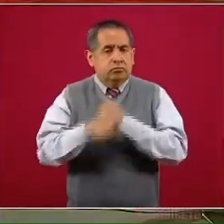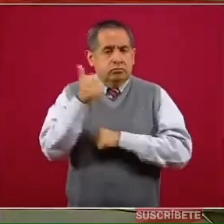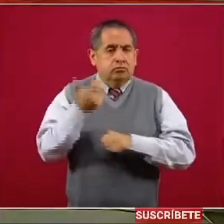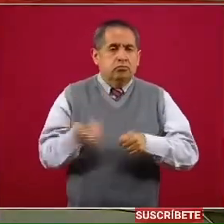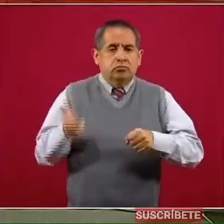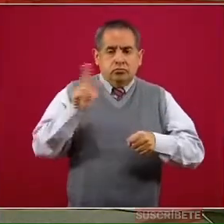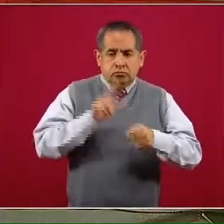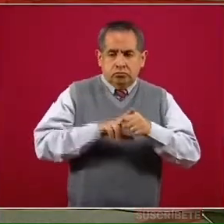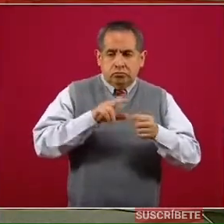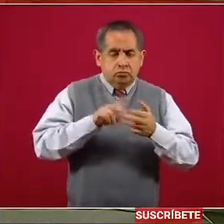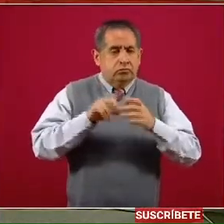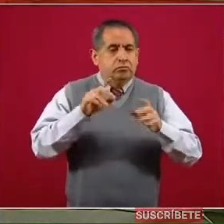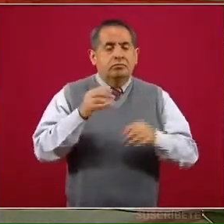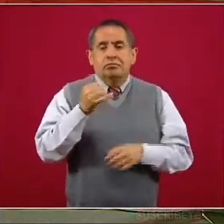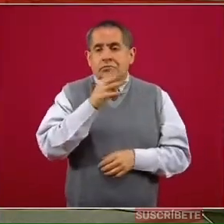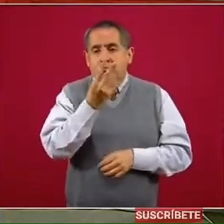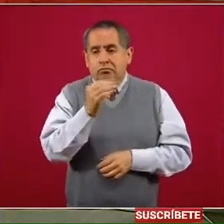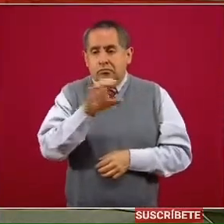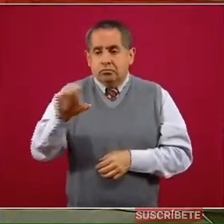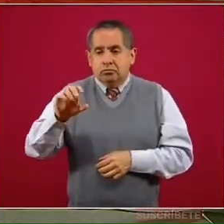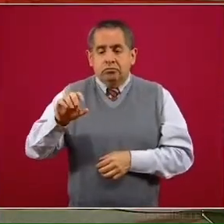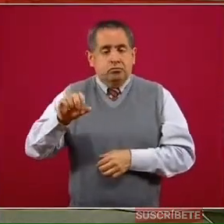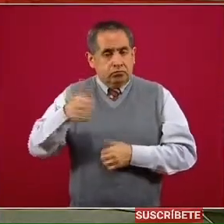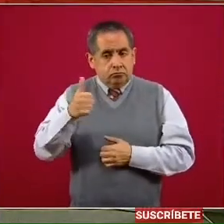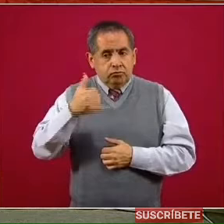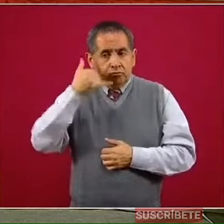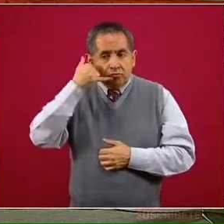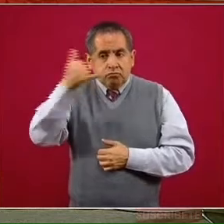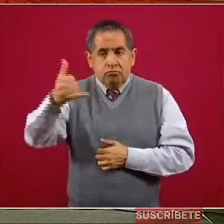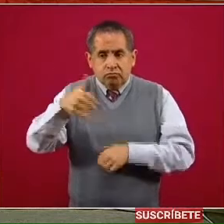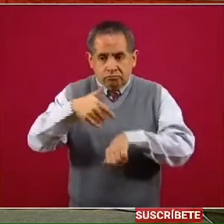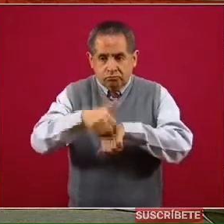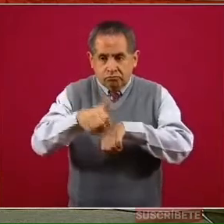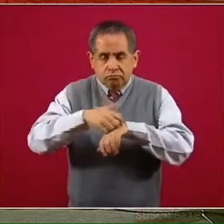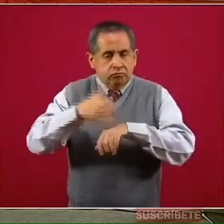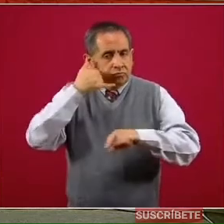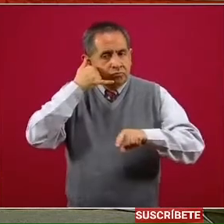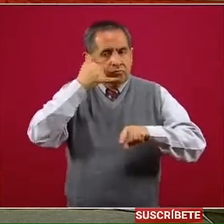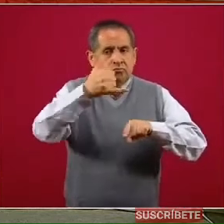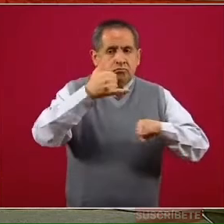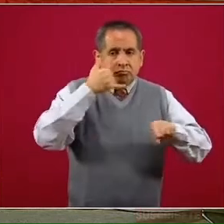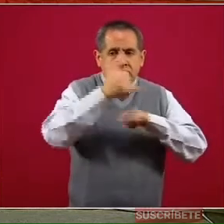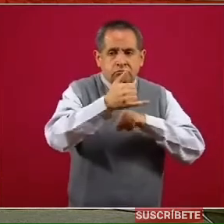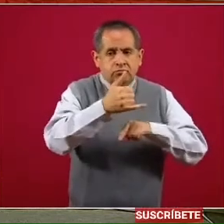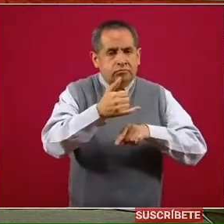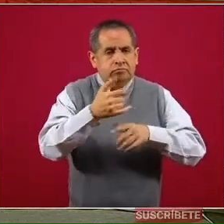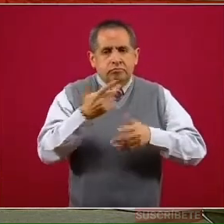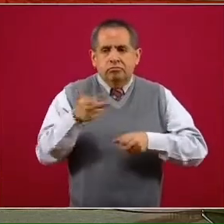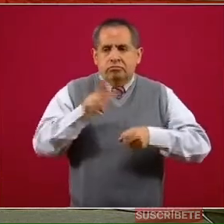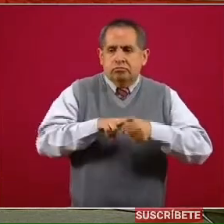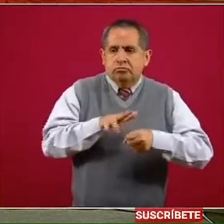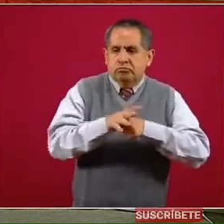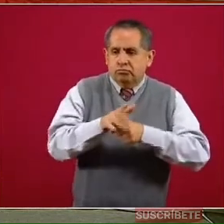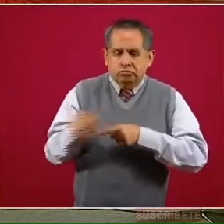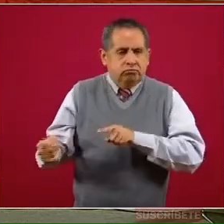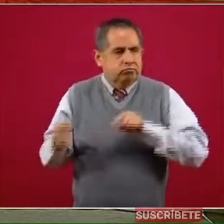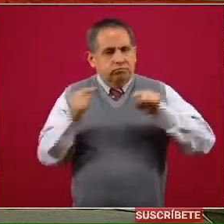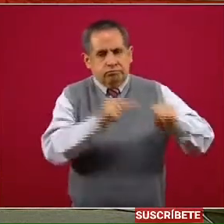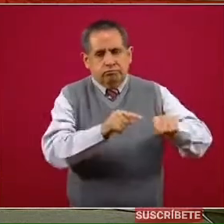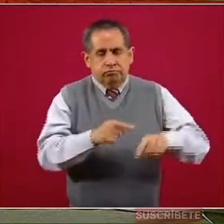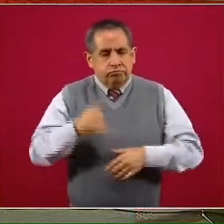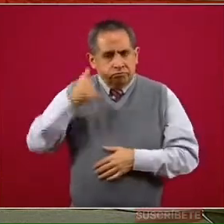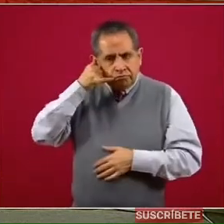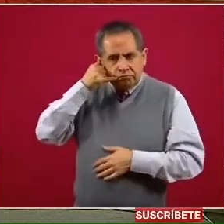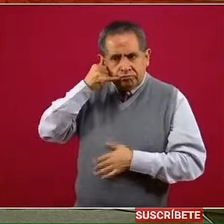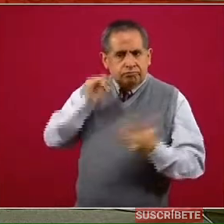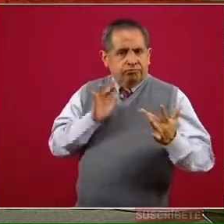911 es el número de emergencias en todo el territorio nacional, y los operadores del 911